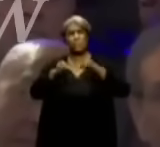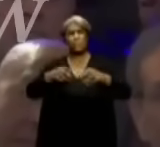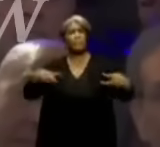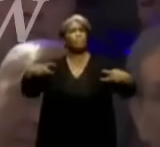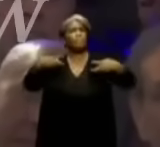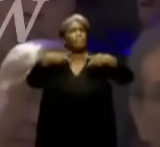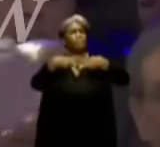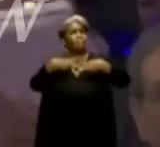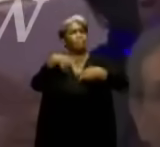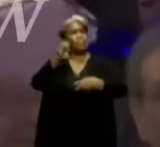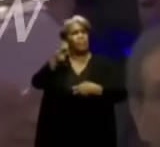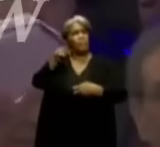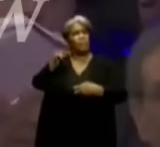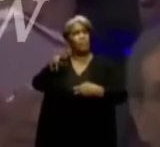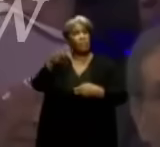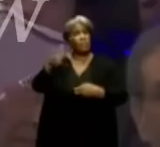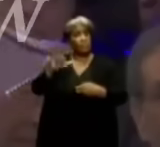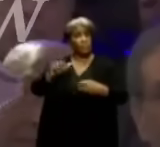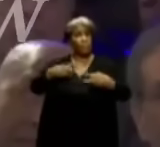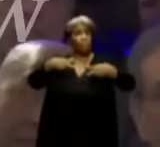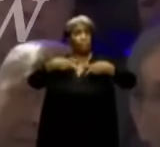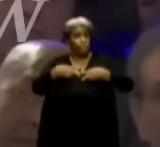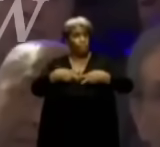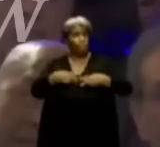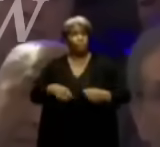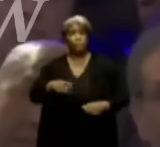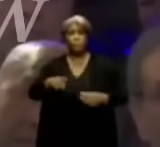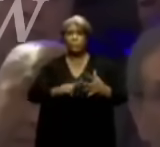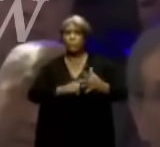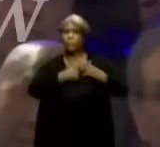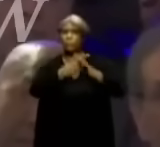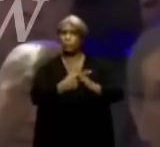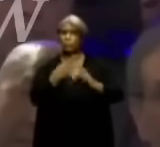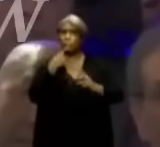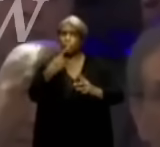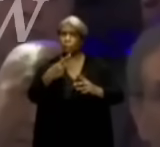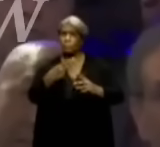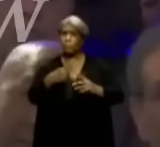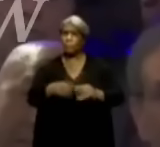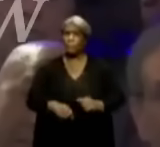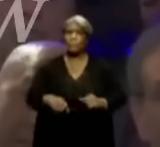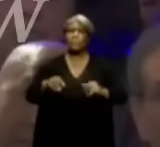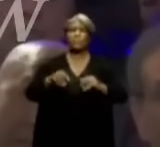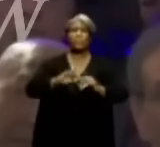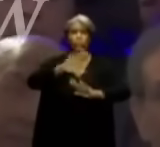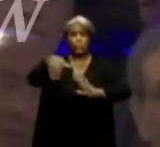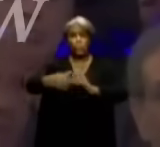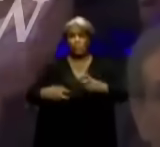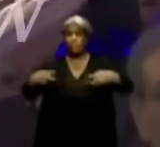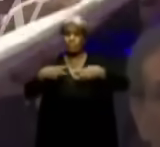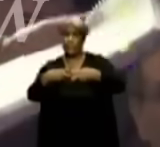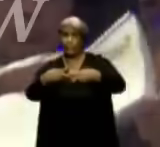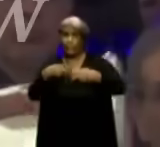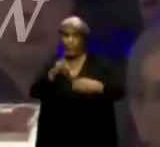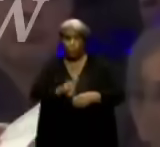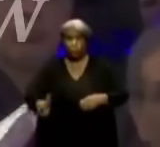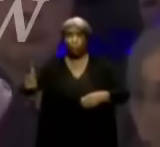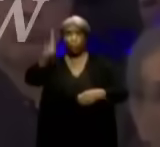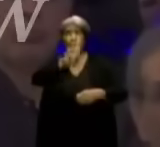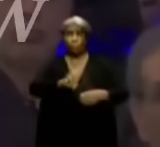atención. Bueno, y usted desde el principio ha mencionado que es abanderado de las energías renovables, y bueno, lo vimos